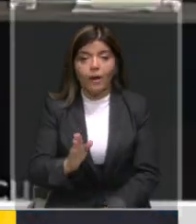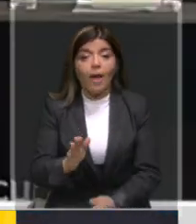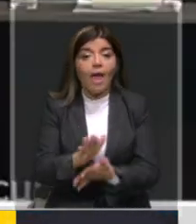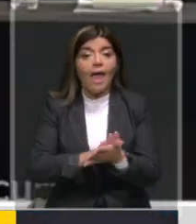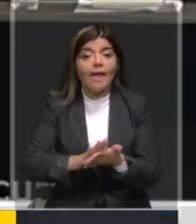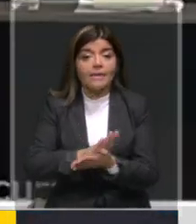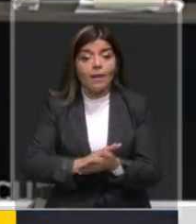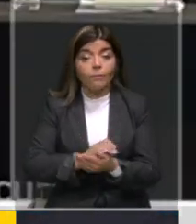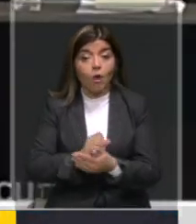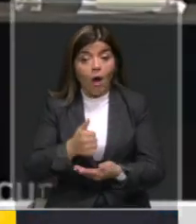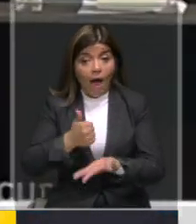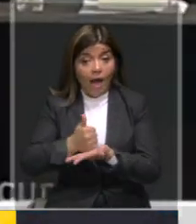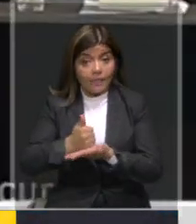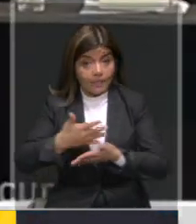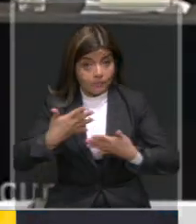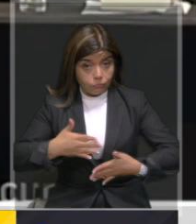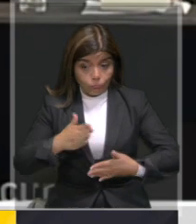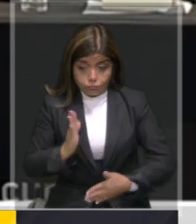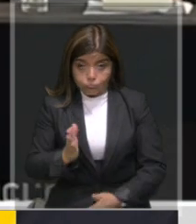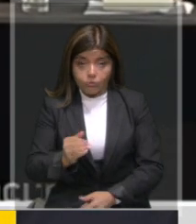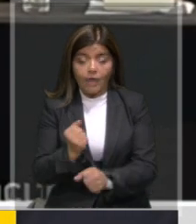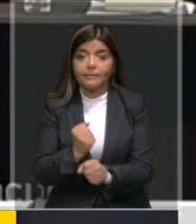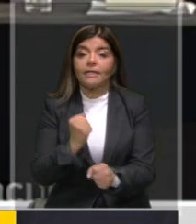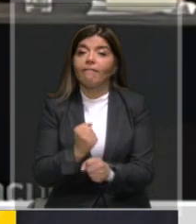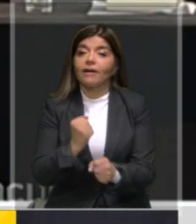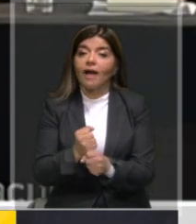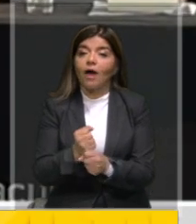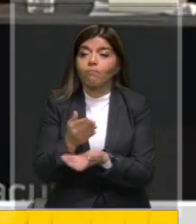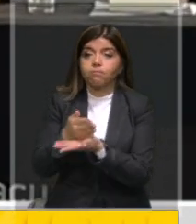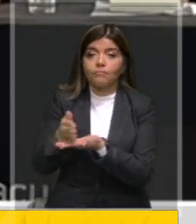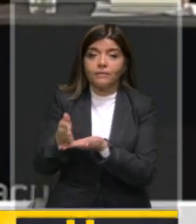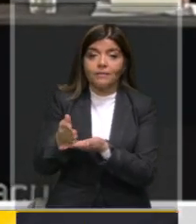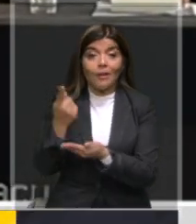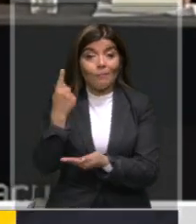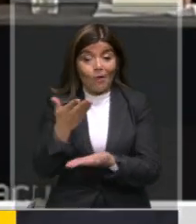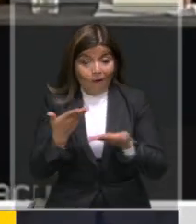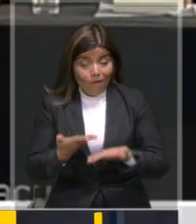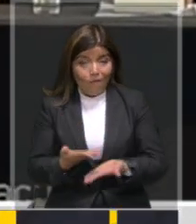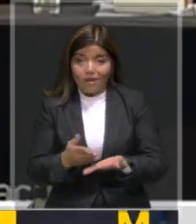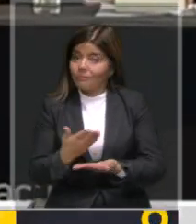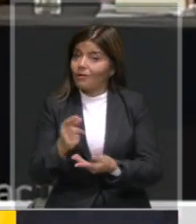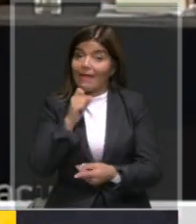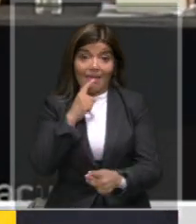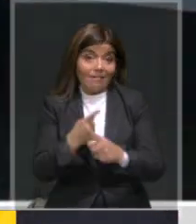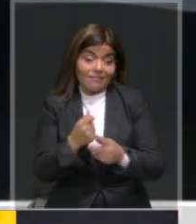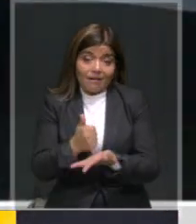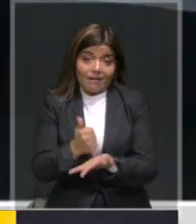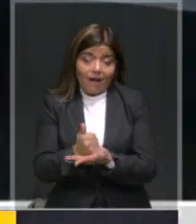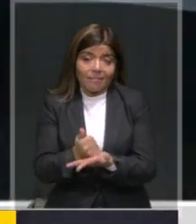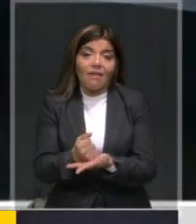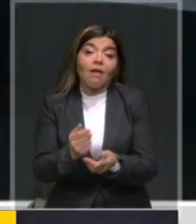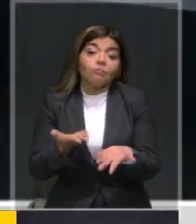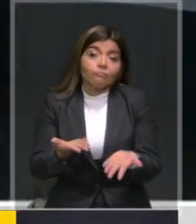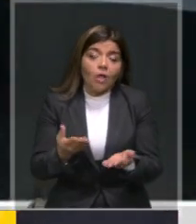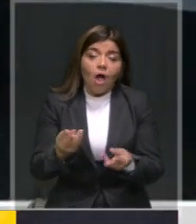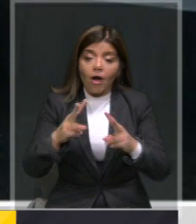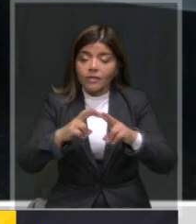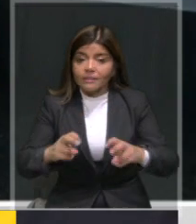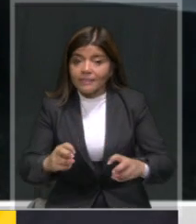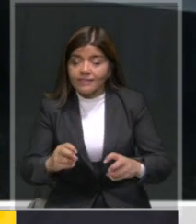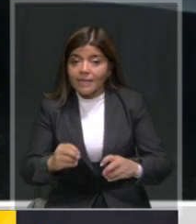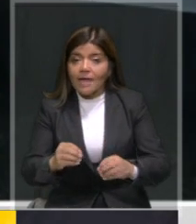en funciones habría estado en riesgo de ser destituido pero la sanción que podría verse afecto por esta situación por esta